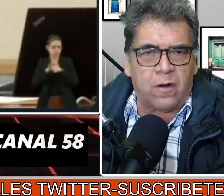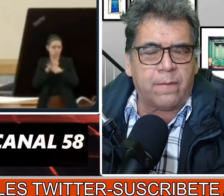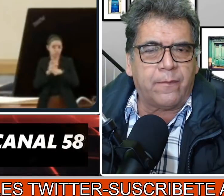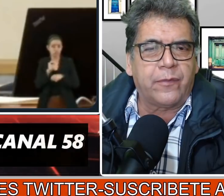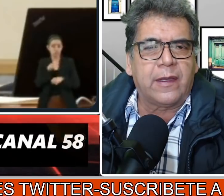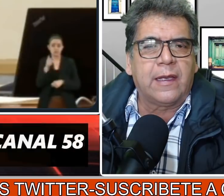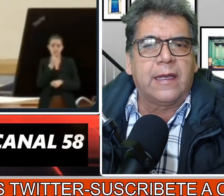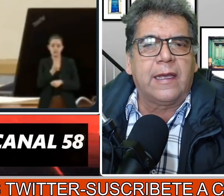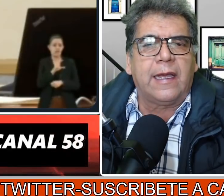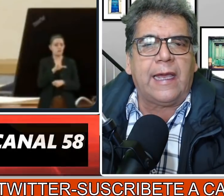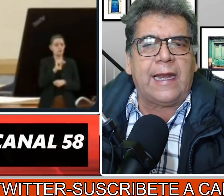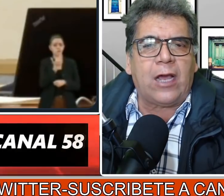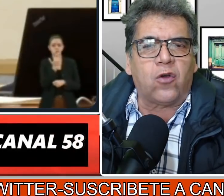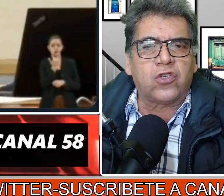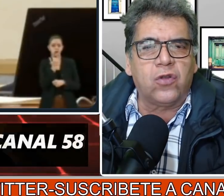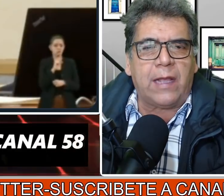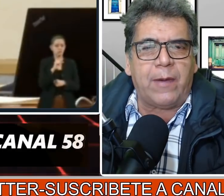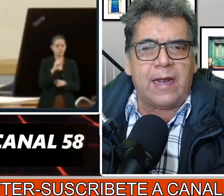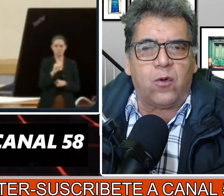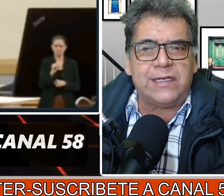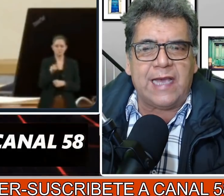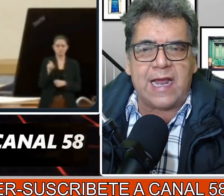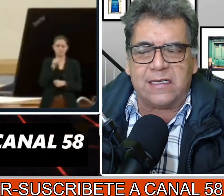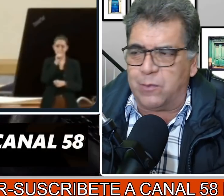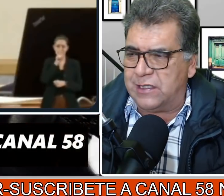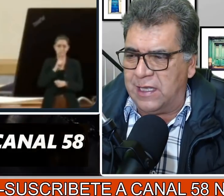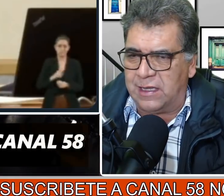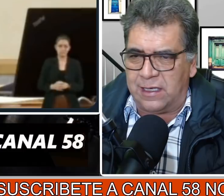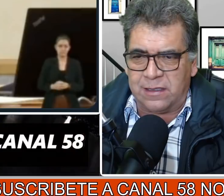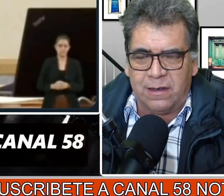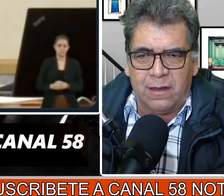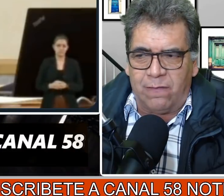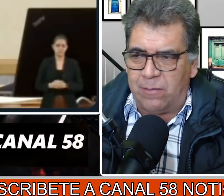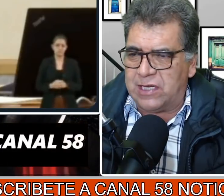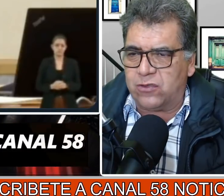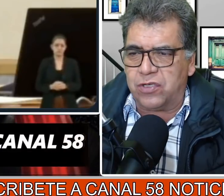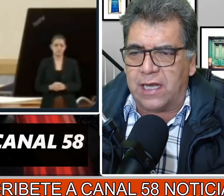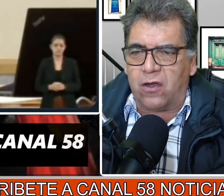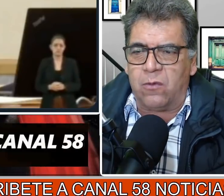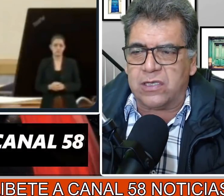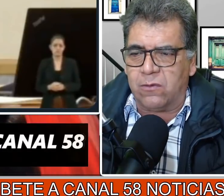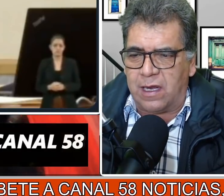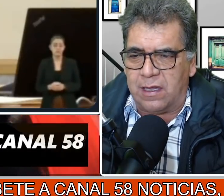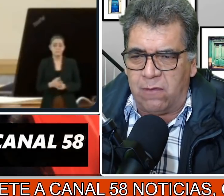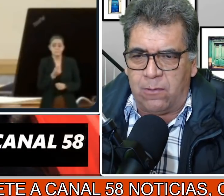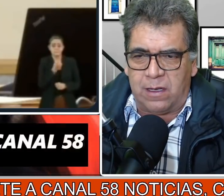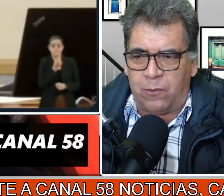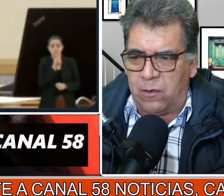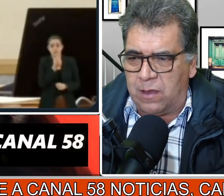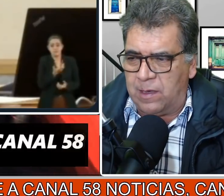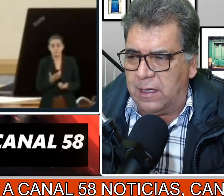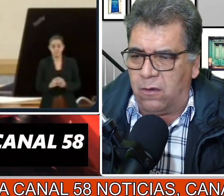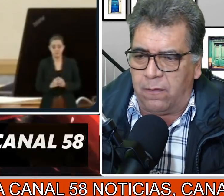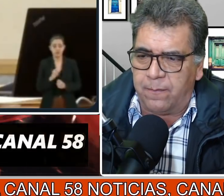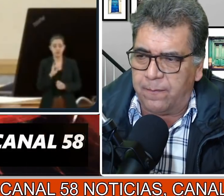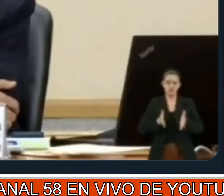hicieron en la consulta para enjuiciar a expresidentes. Vamos a escuchar cómo se burla de nuevo del pueblo